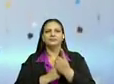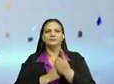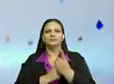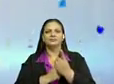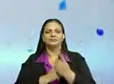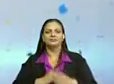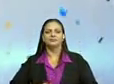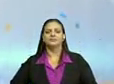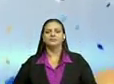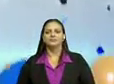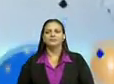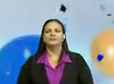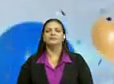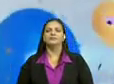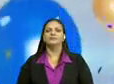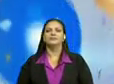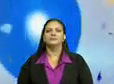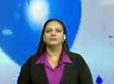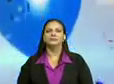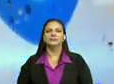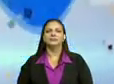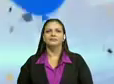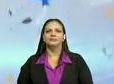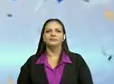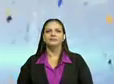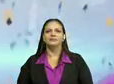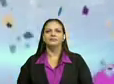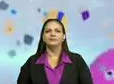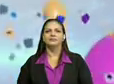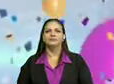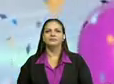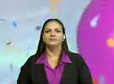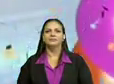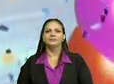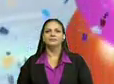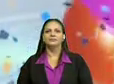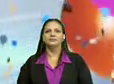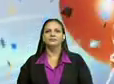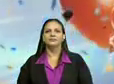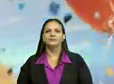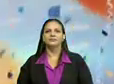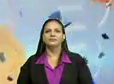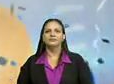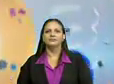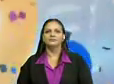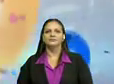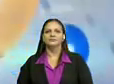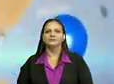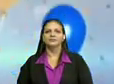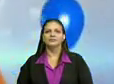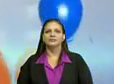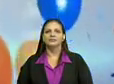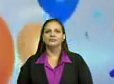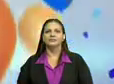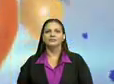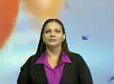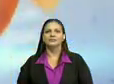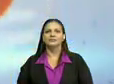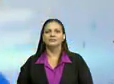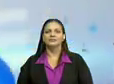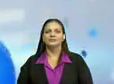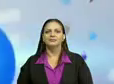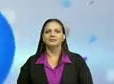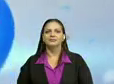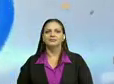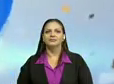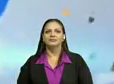Dos angelitos. Eso. Ellos nacieron con el papa bajo el brazo. Eso, eso. Porque la factura la pagan los papitos. A eso